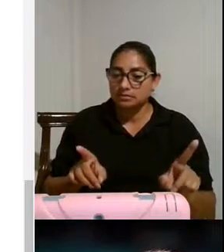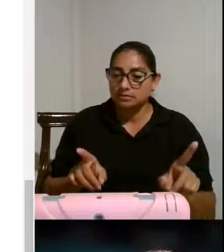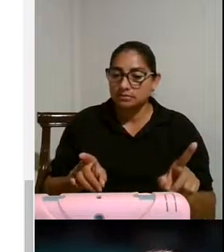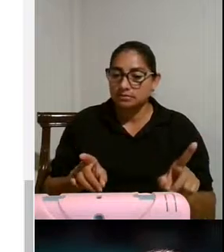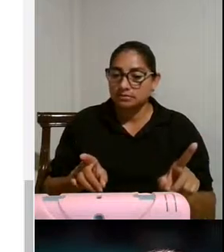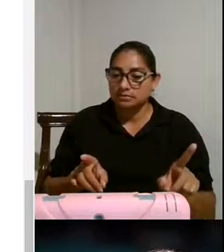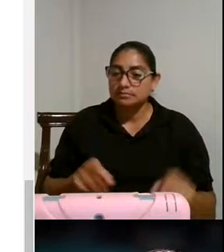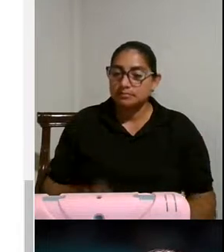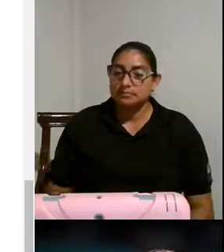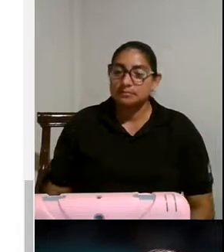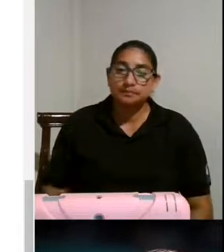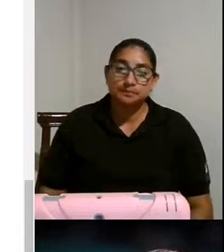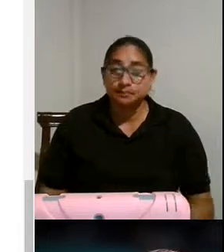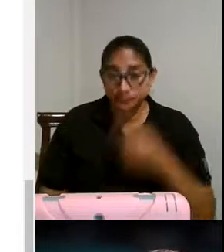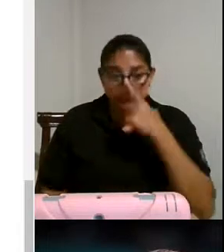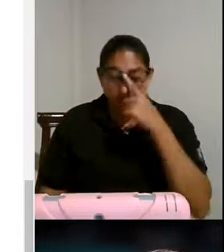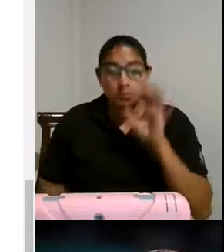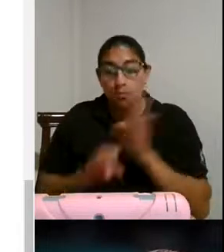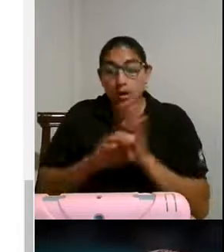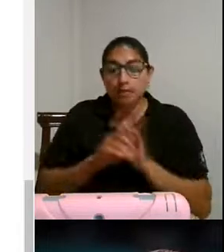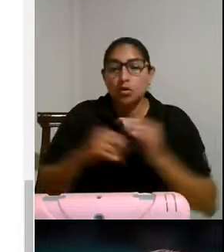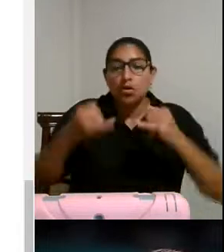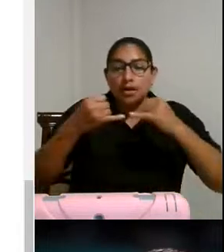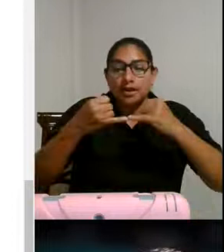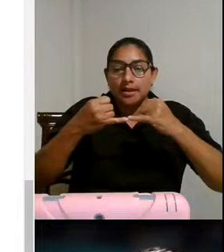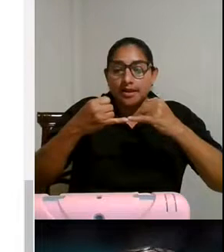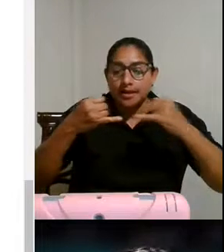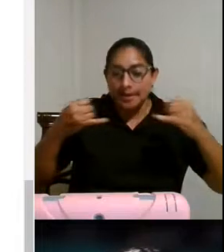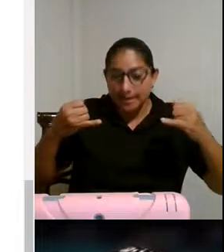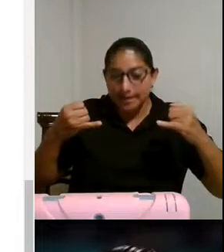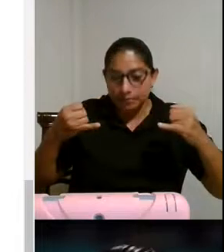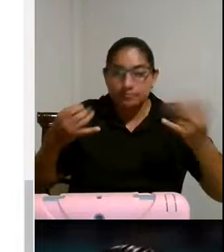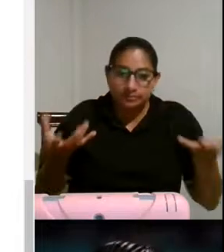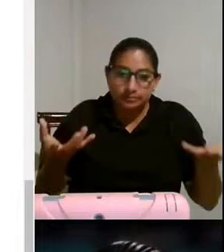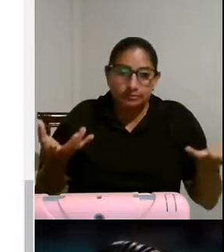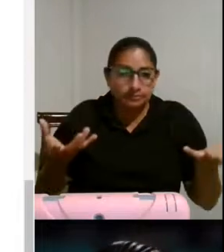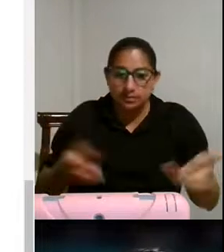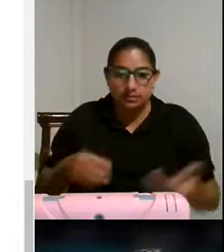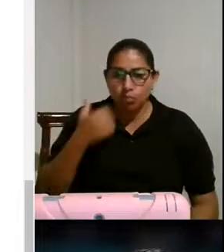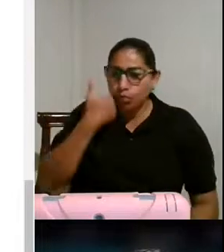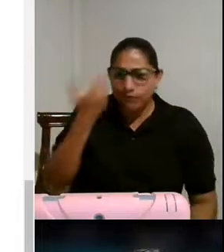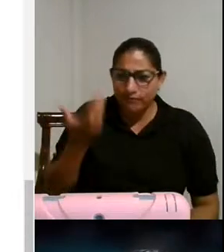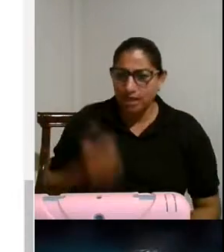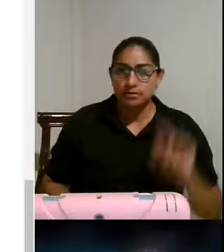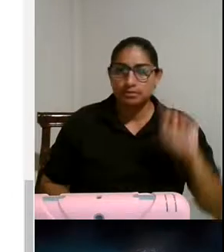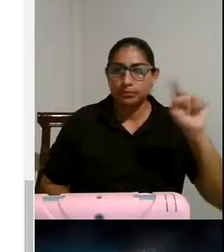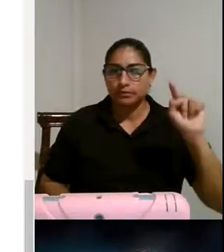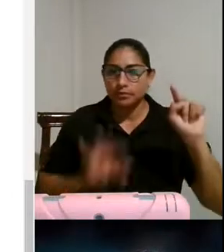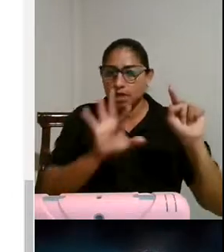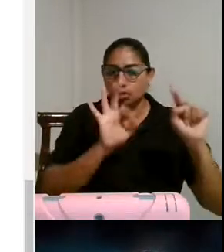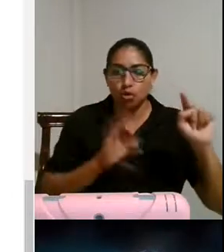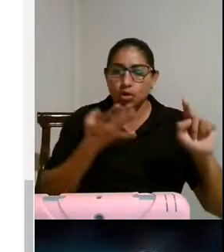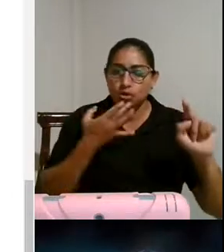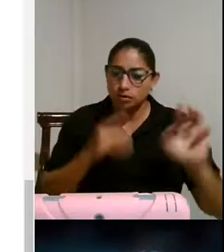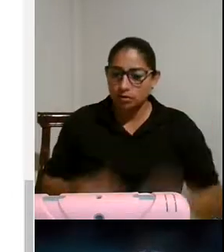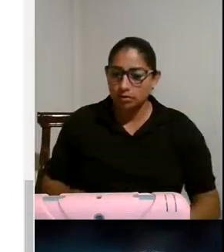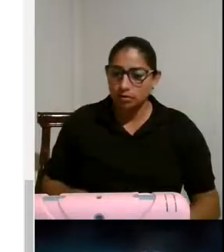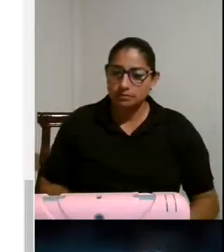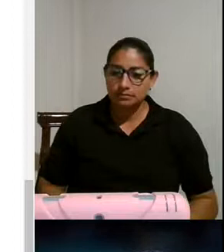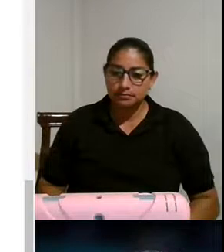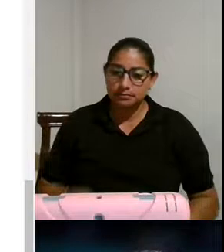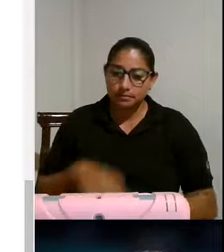es, trate de que esos puntos coincidan, ¿de acuerdo? Que sea casi el